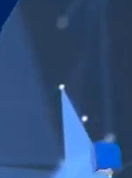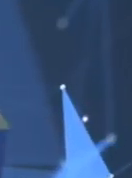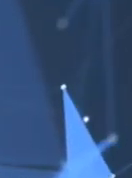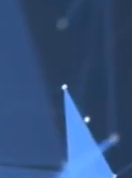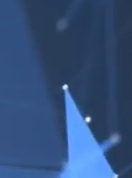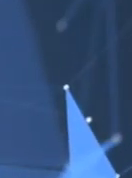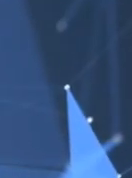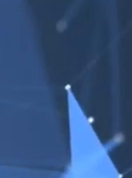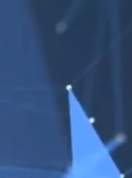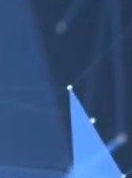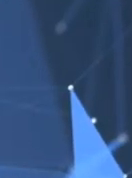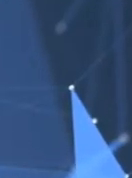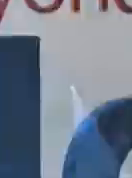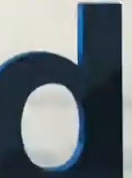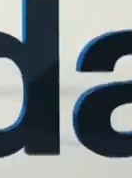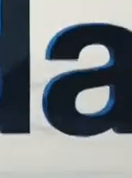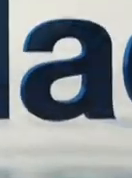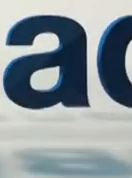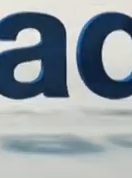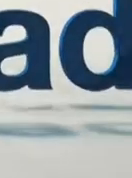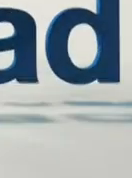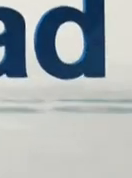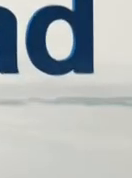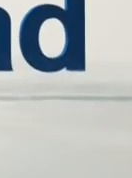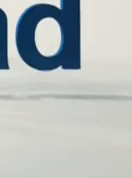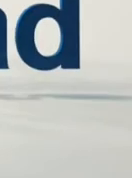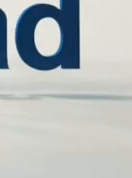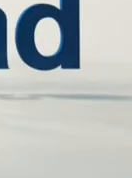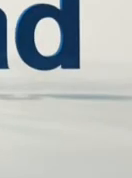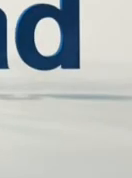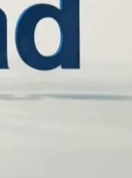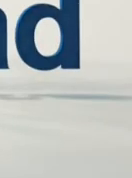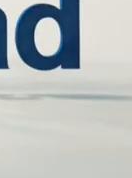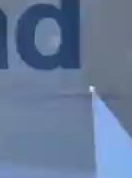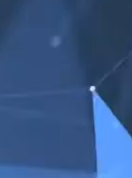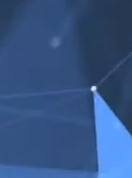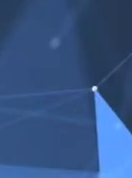diversidad construyendo igualdad